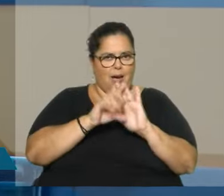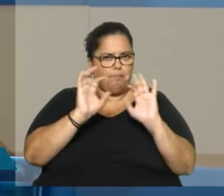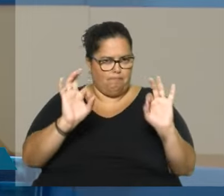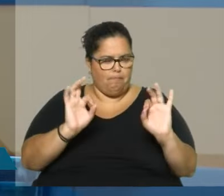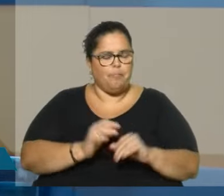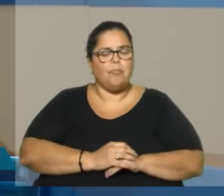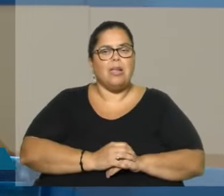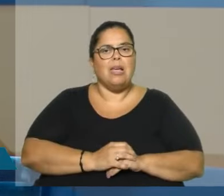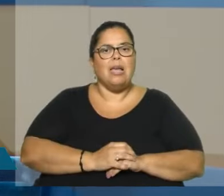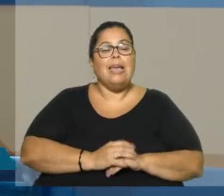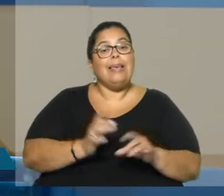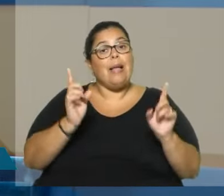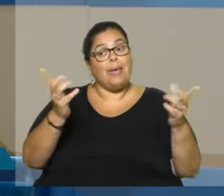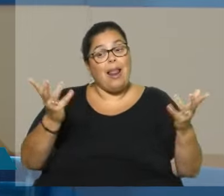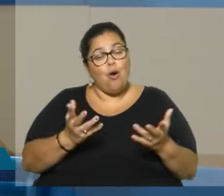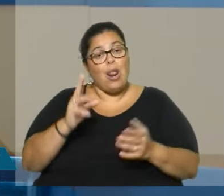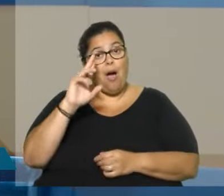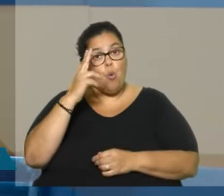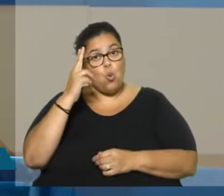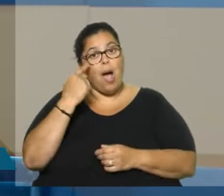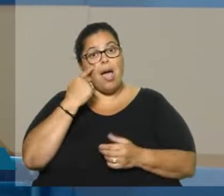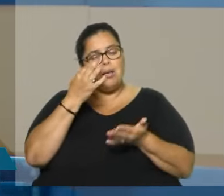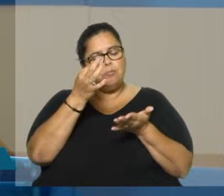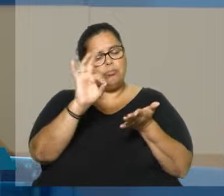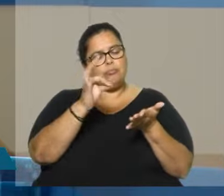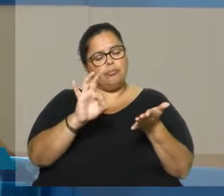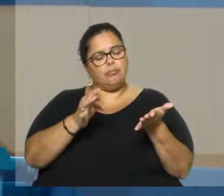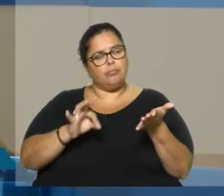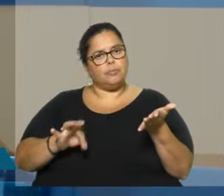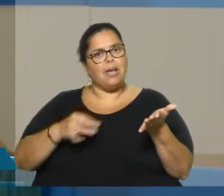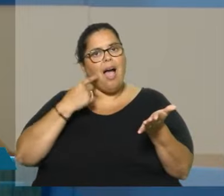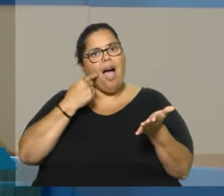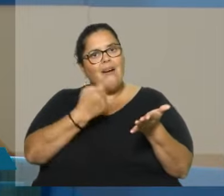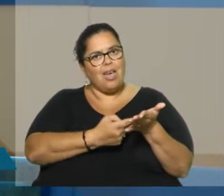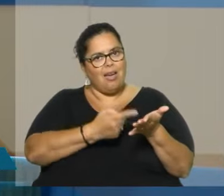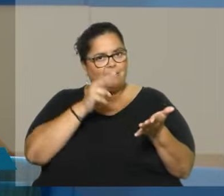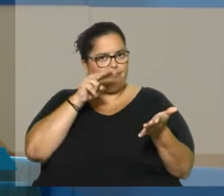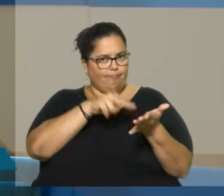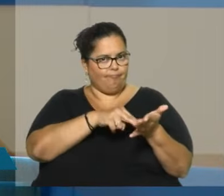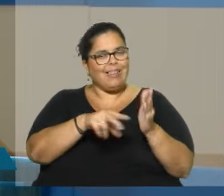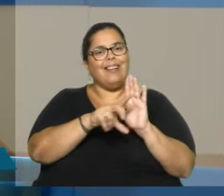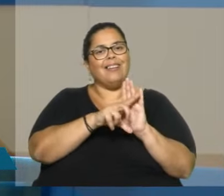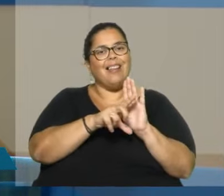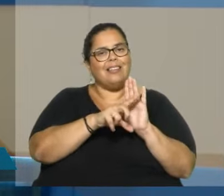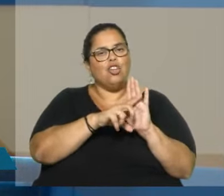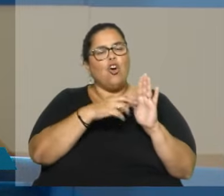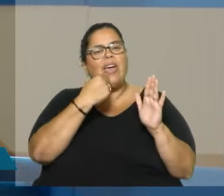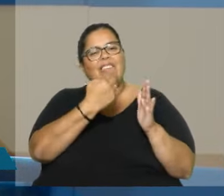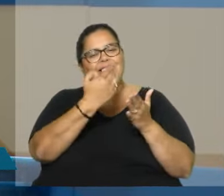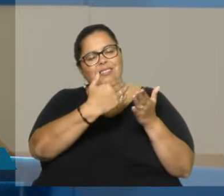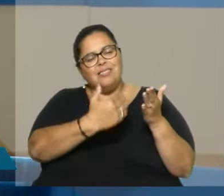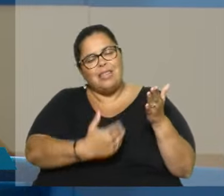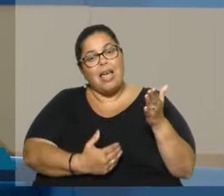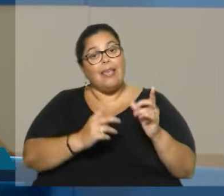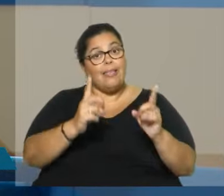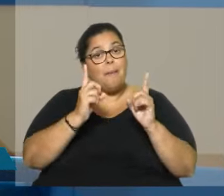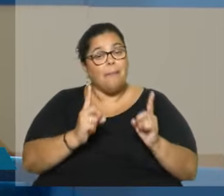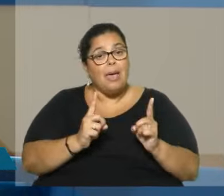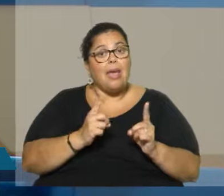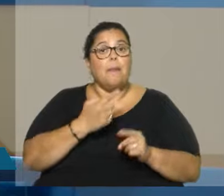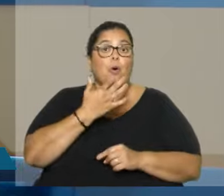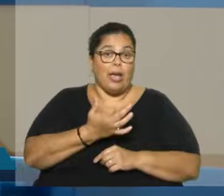Y está revisando este también mucha legislación entre ellos por ejemplo lo que tiene que ver con